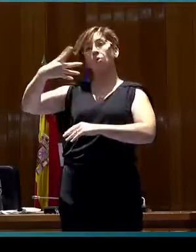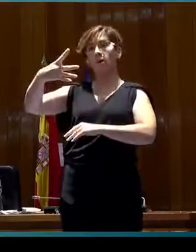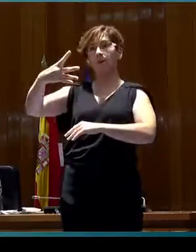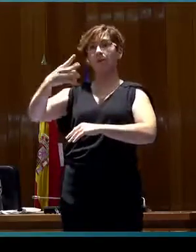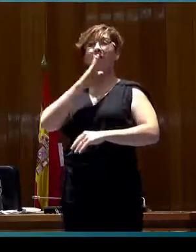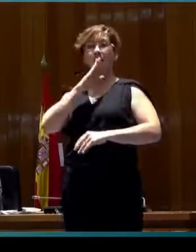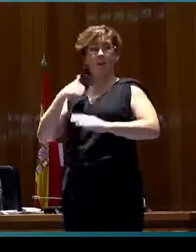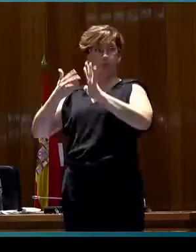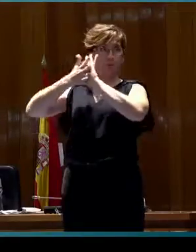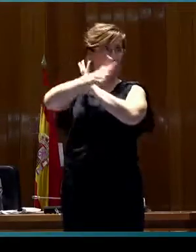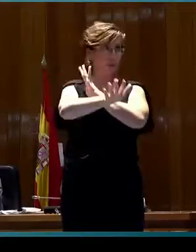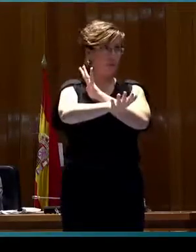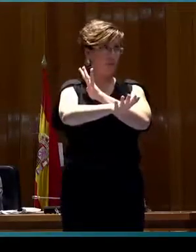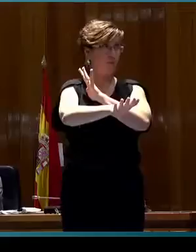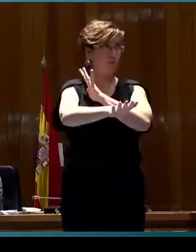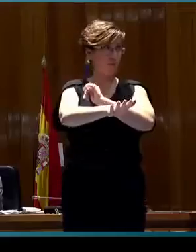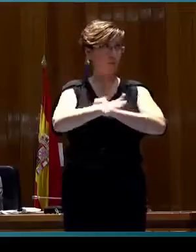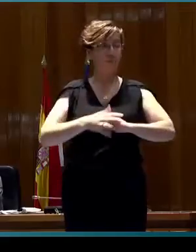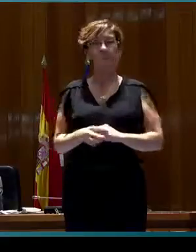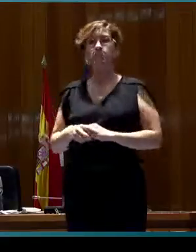exponiendo aquí. La competencia